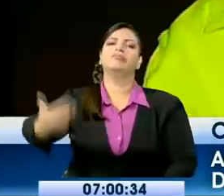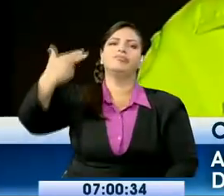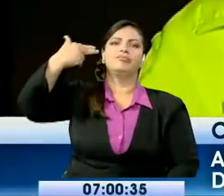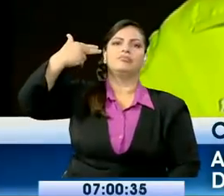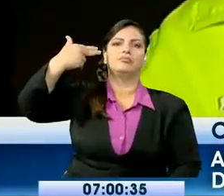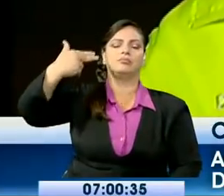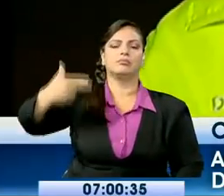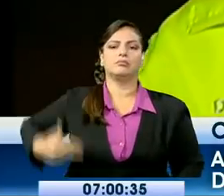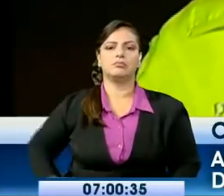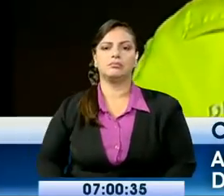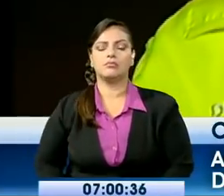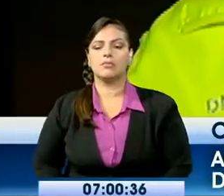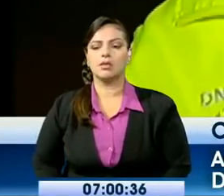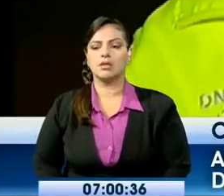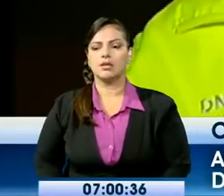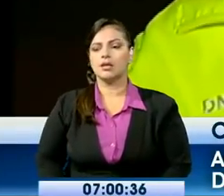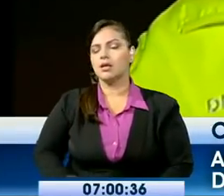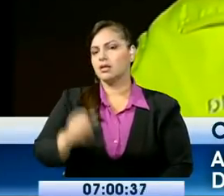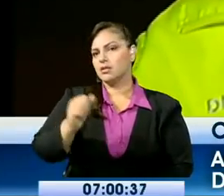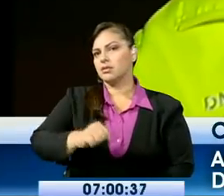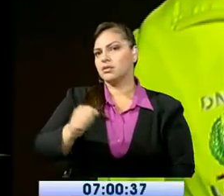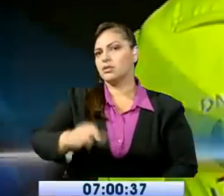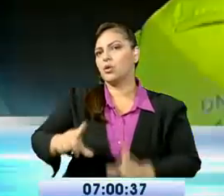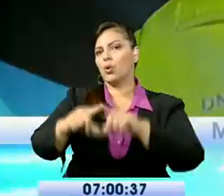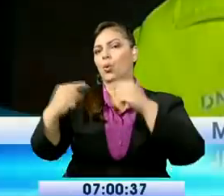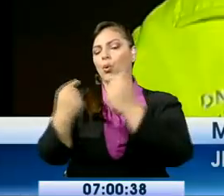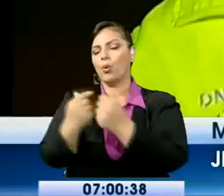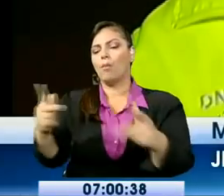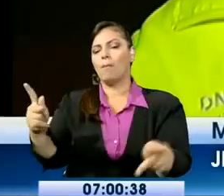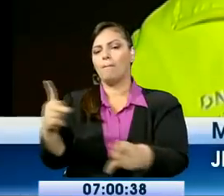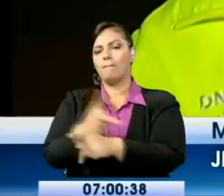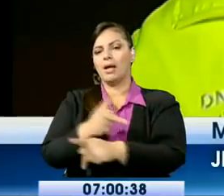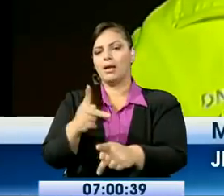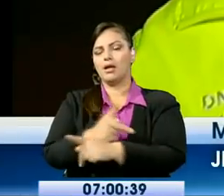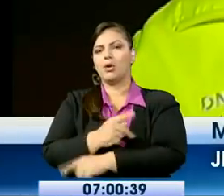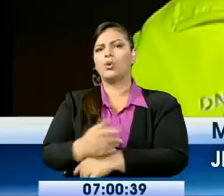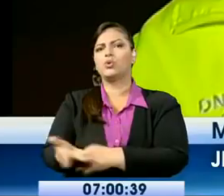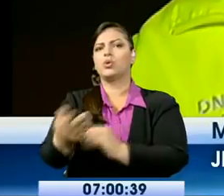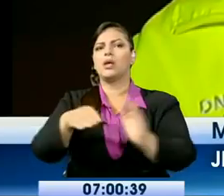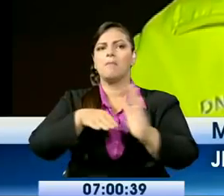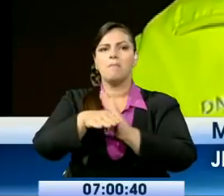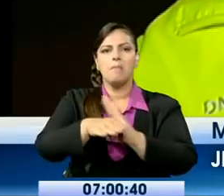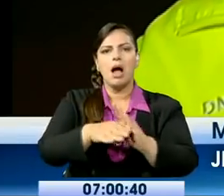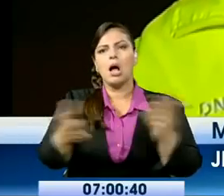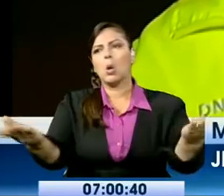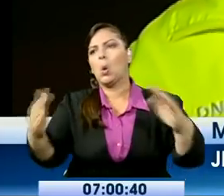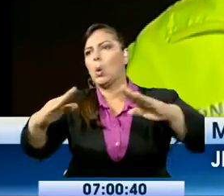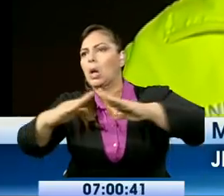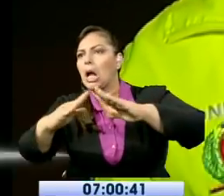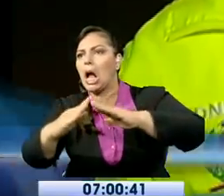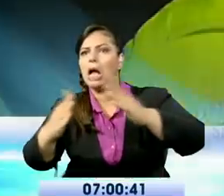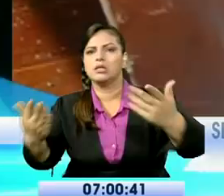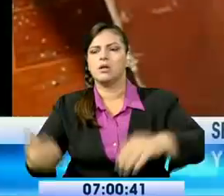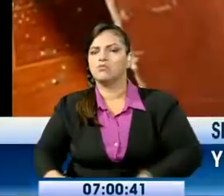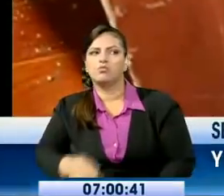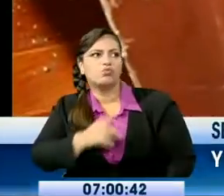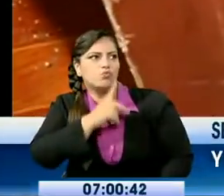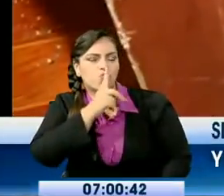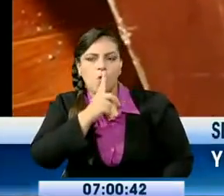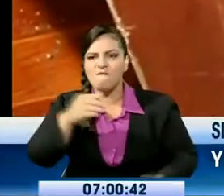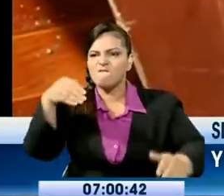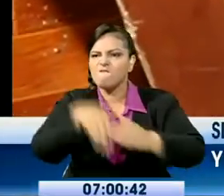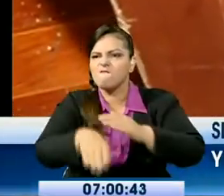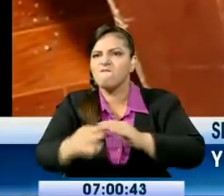Se desarticuló una organización que se dedicaba al robo de unidades económicas, robo a domicilio, robo a personas en la modalidad sacapintas. Se habla